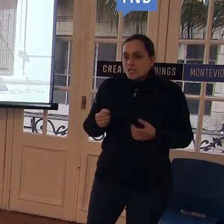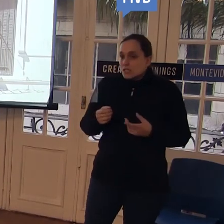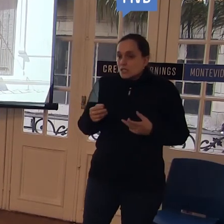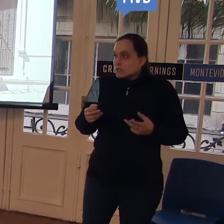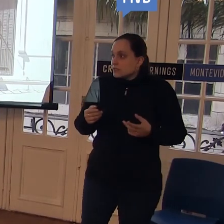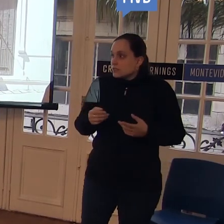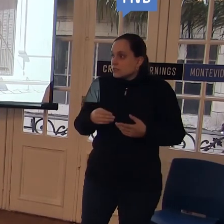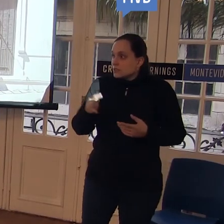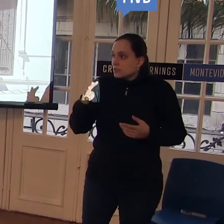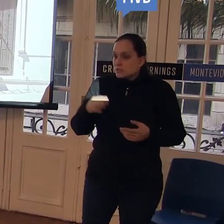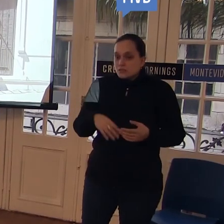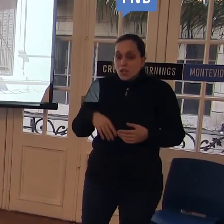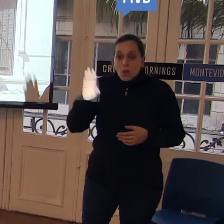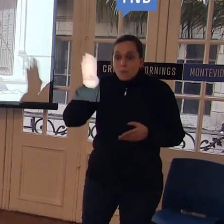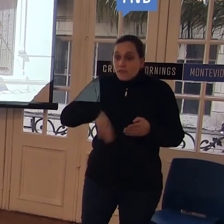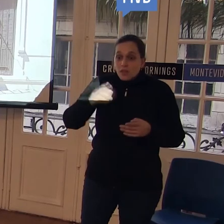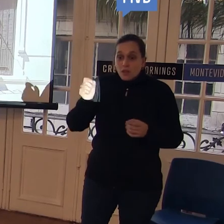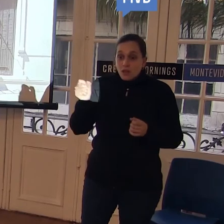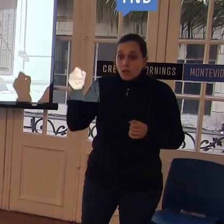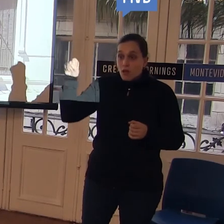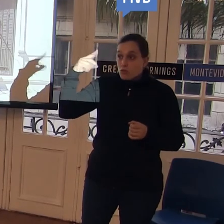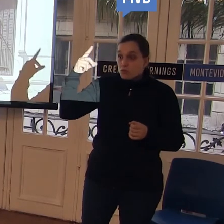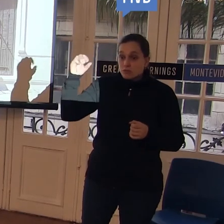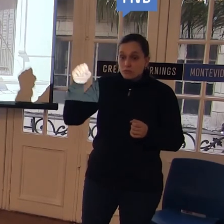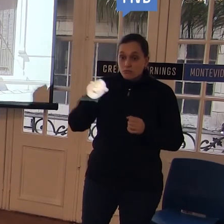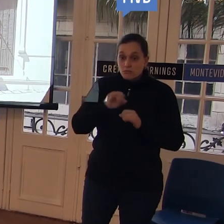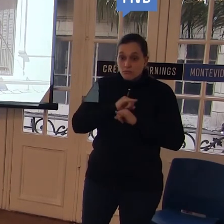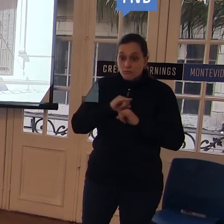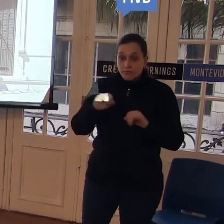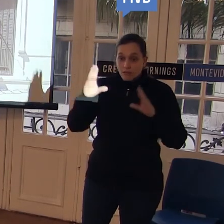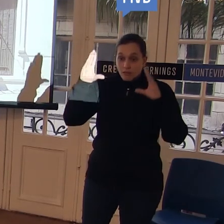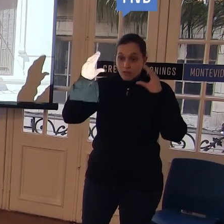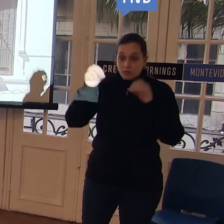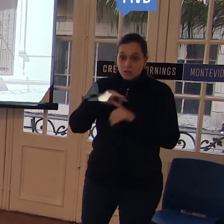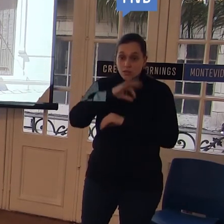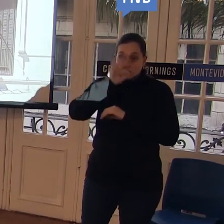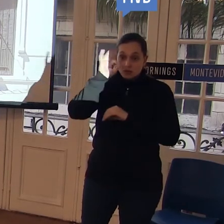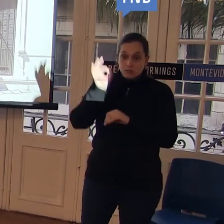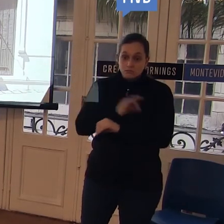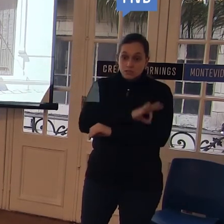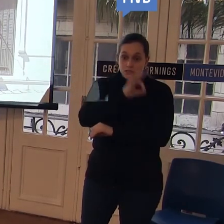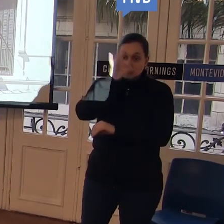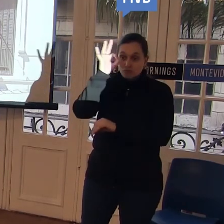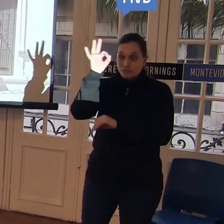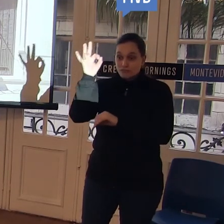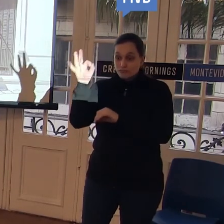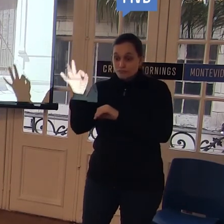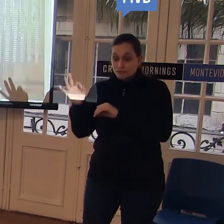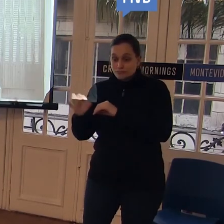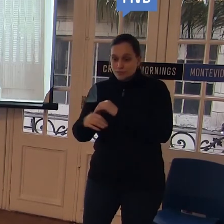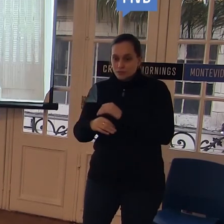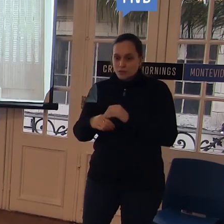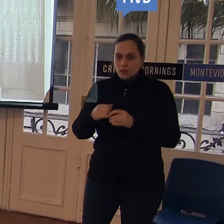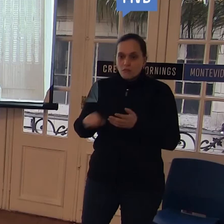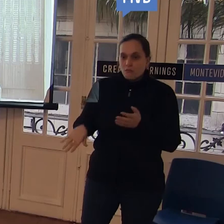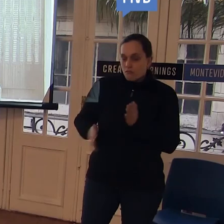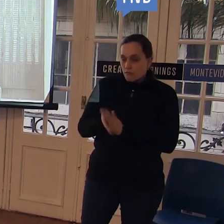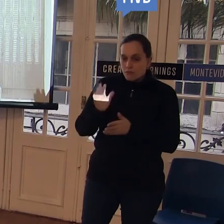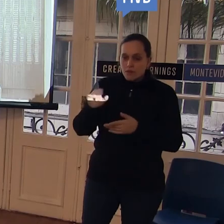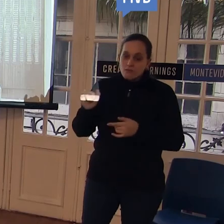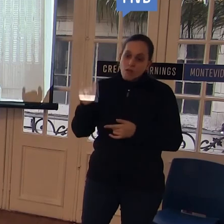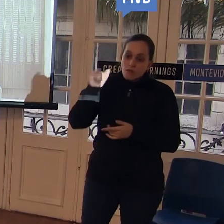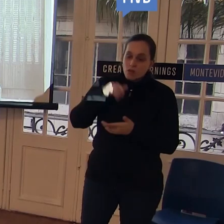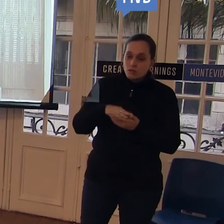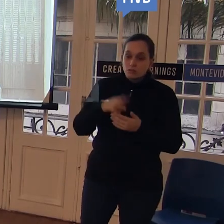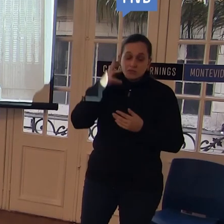sea, pinté hasta que no había más luz. Porque tenía que soltar. Me fui, me tomé el avión, me olvidé. Este